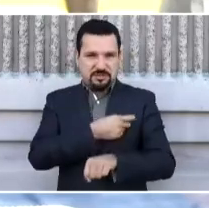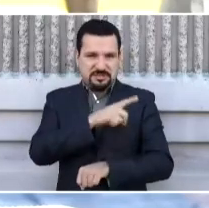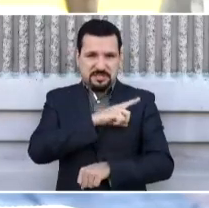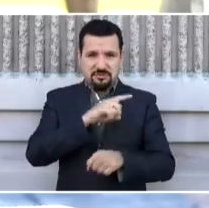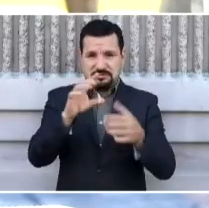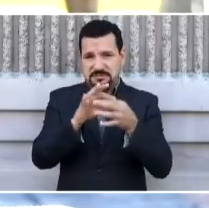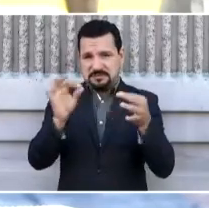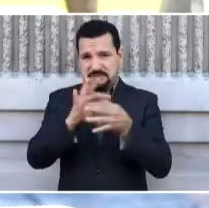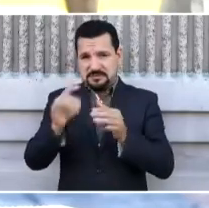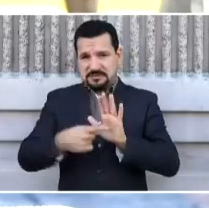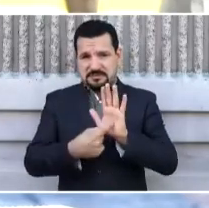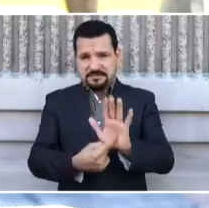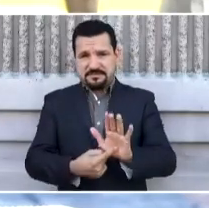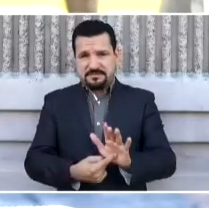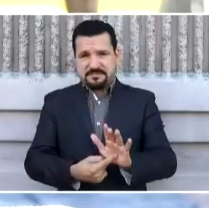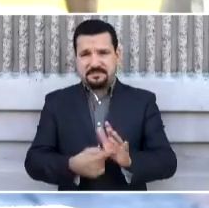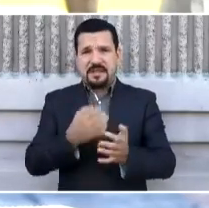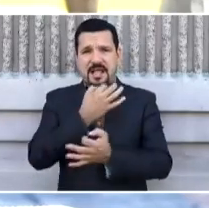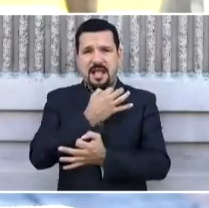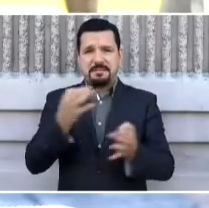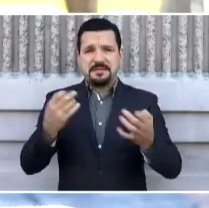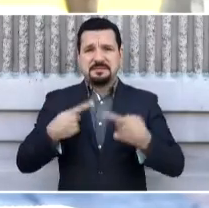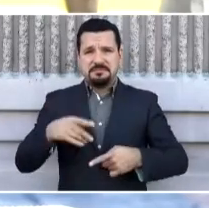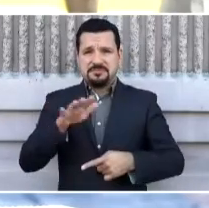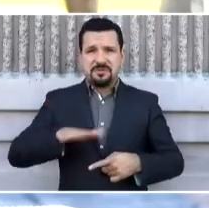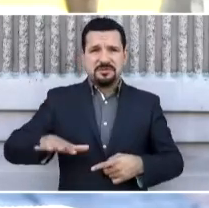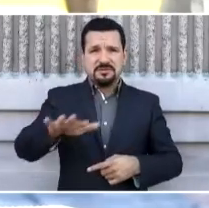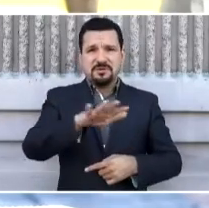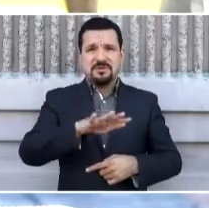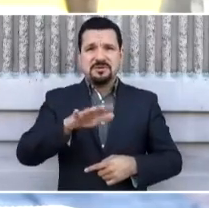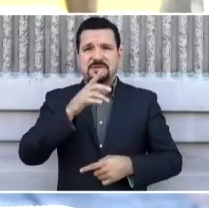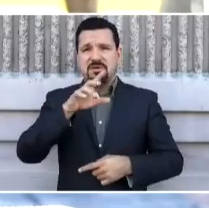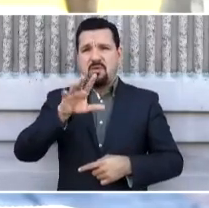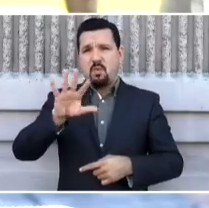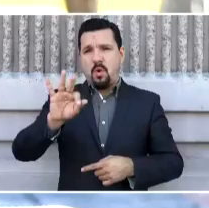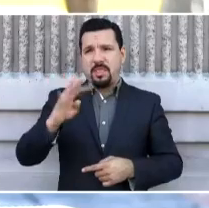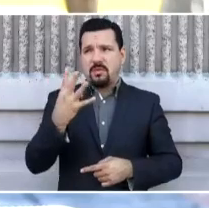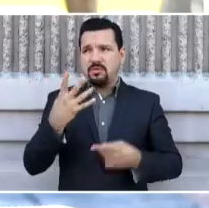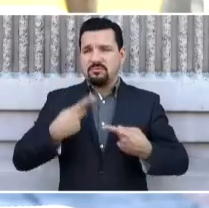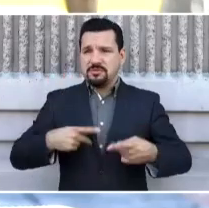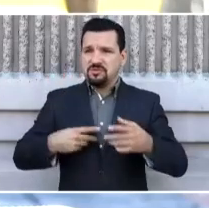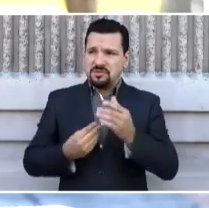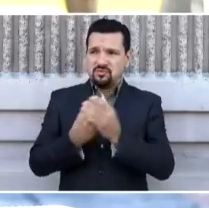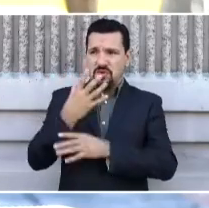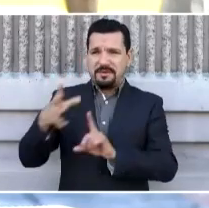confirmó, anunció a la comunidad la confirmación de 44 casos,